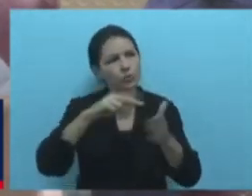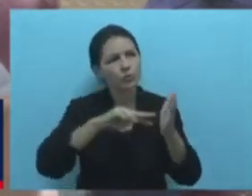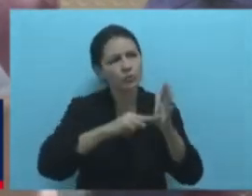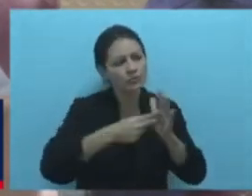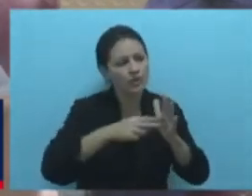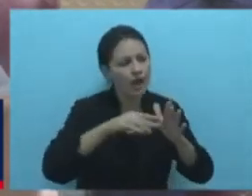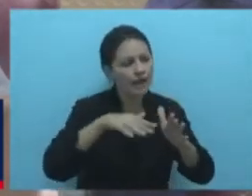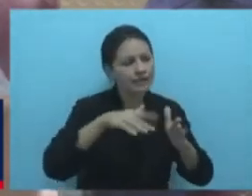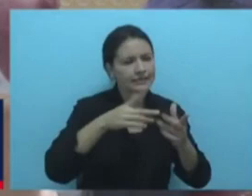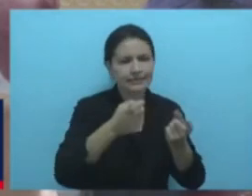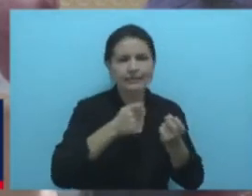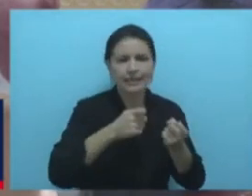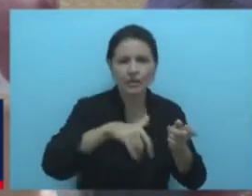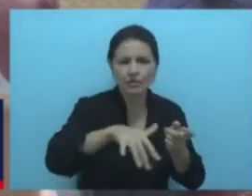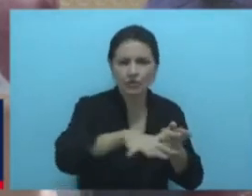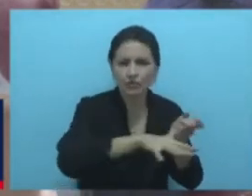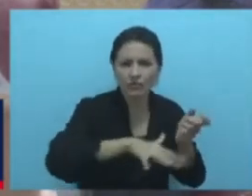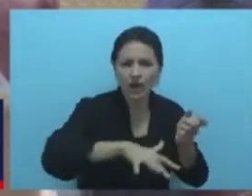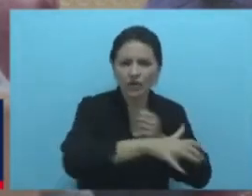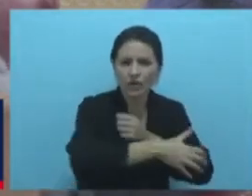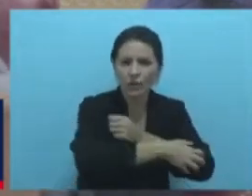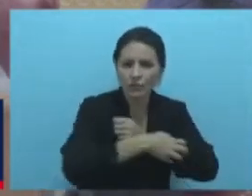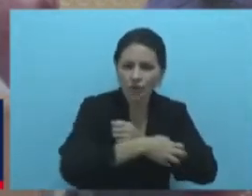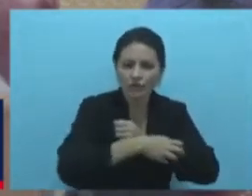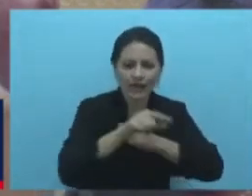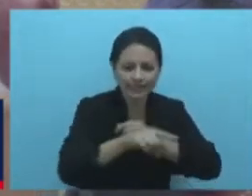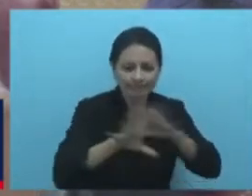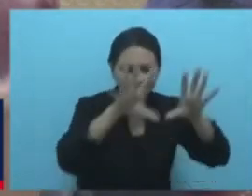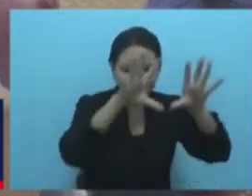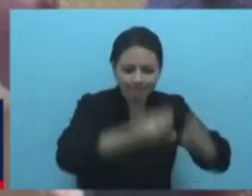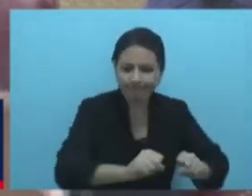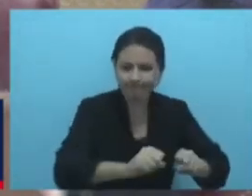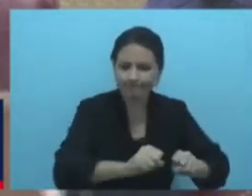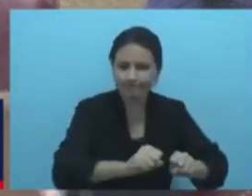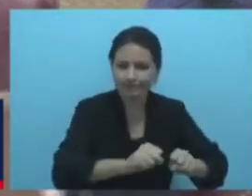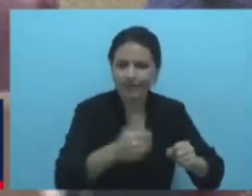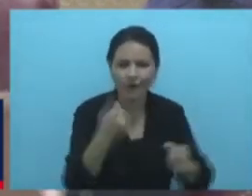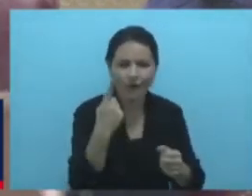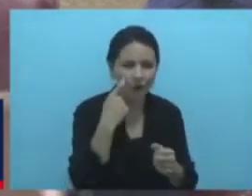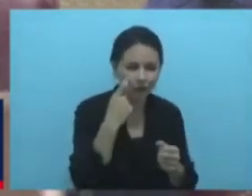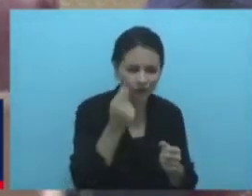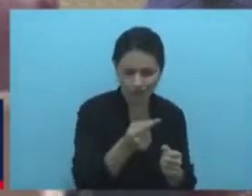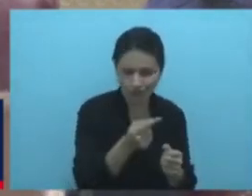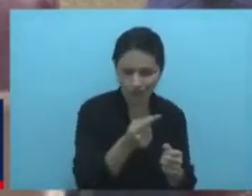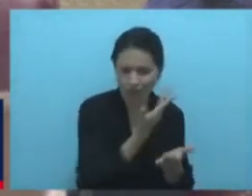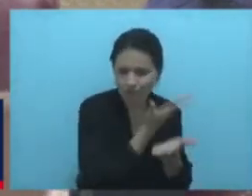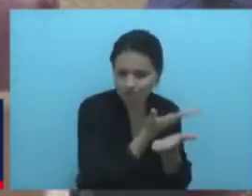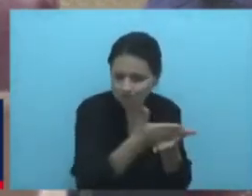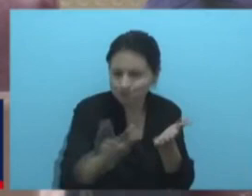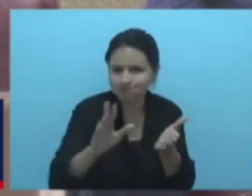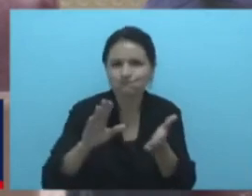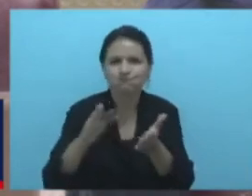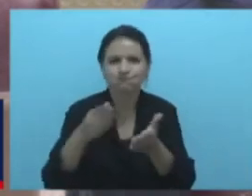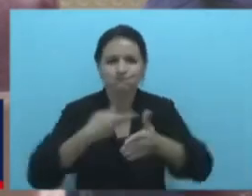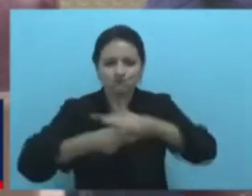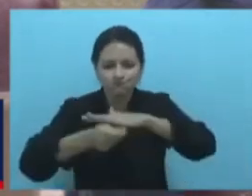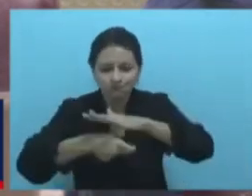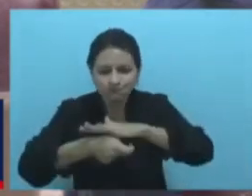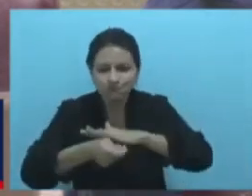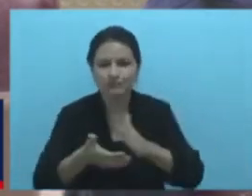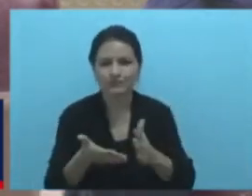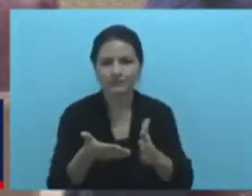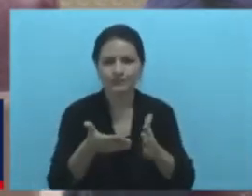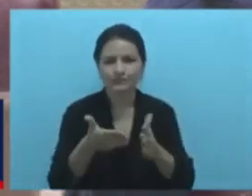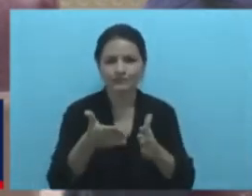político de los barrios para construir seguridad democrática Esta es la gran cuestión la bandera del otro día está